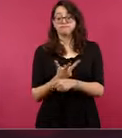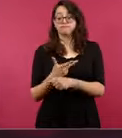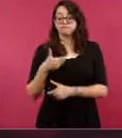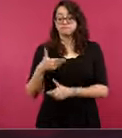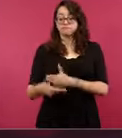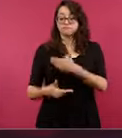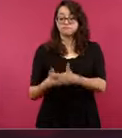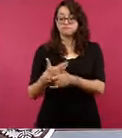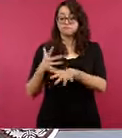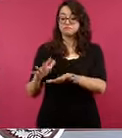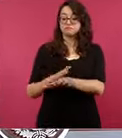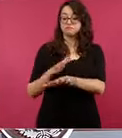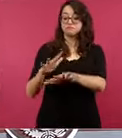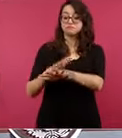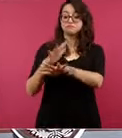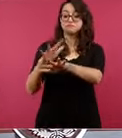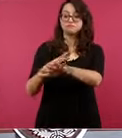otros no,